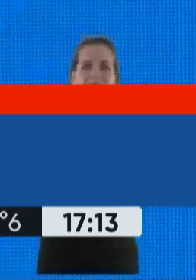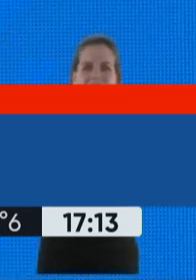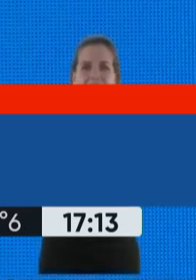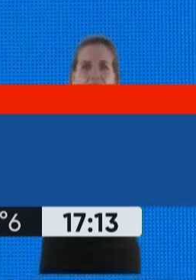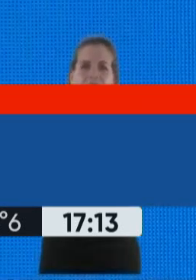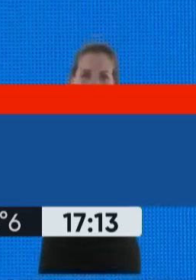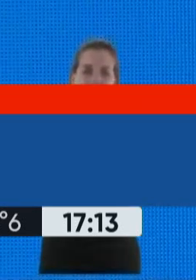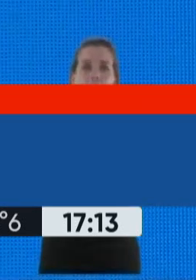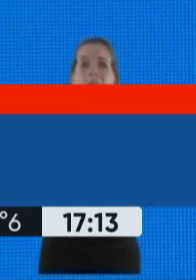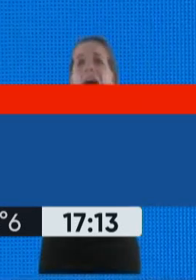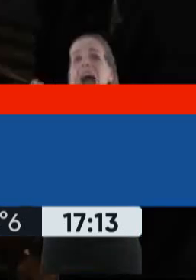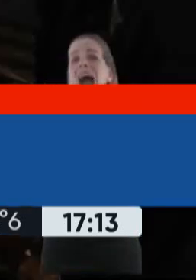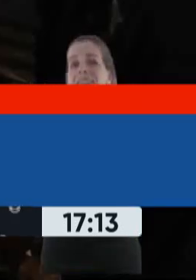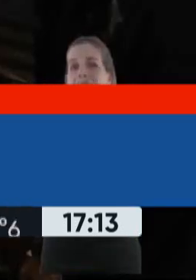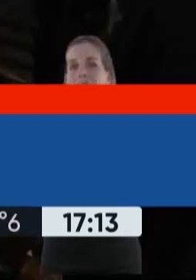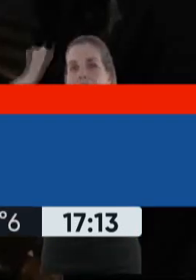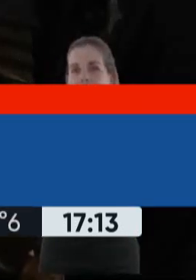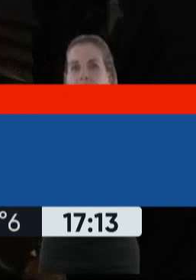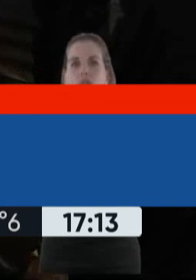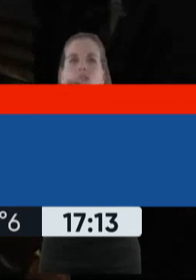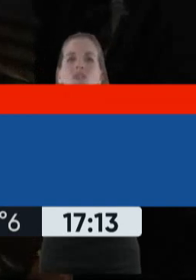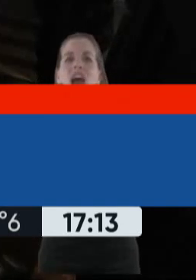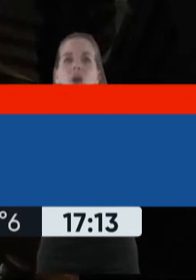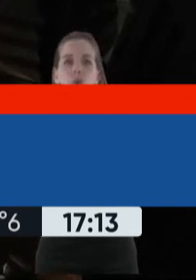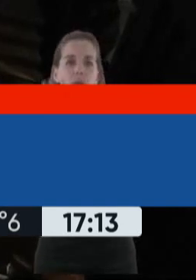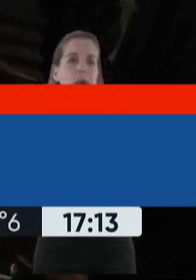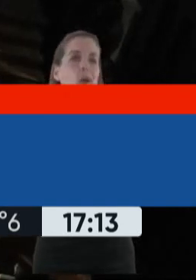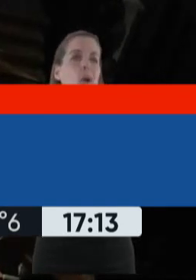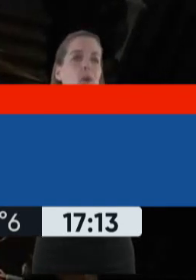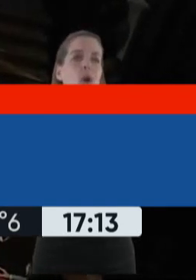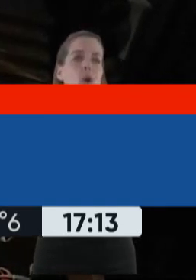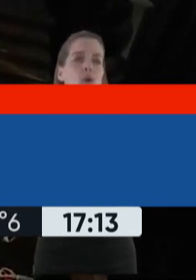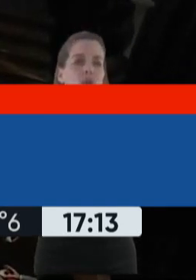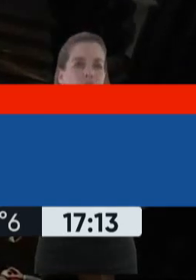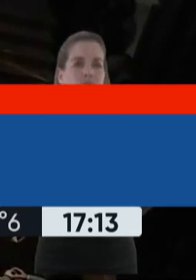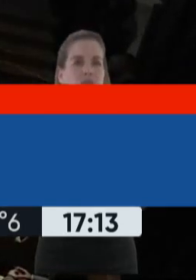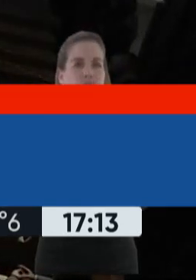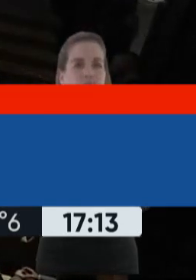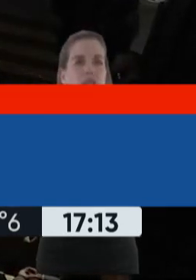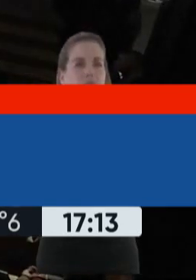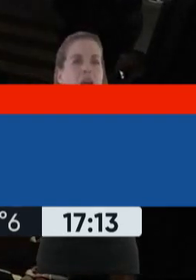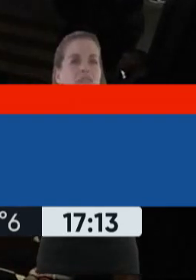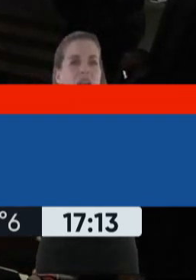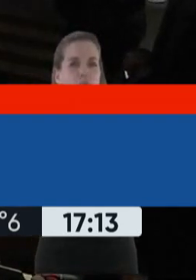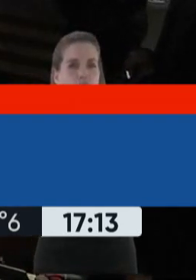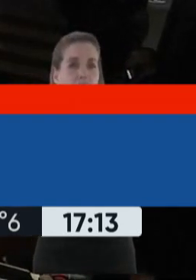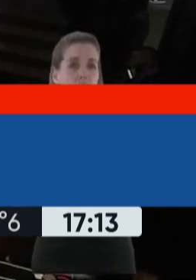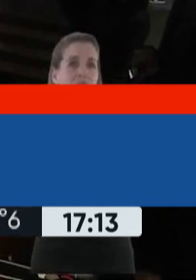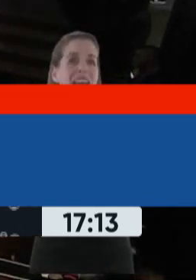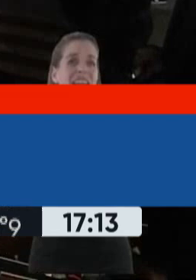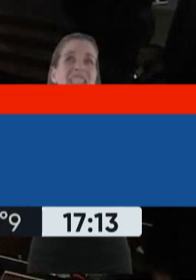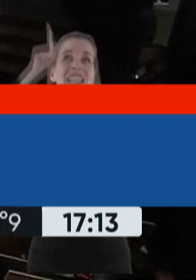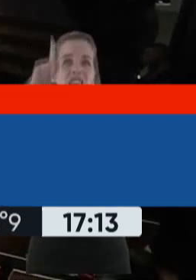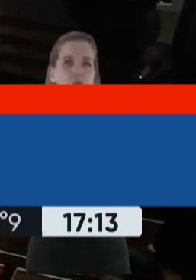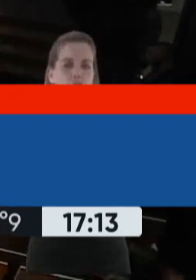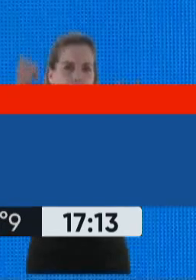dar cierto alivio, cierta libertad. Y llegó la vacuna y hoy, gracias a Dios,